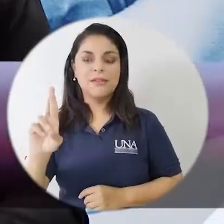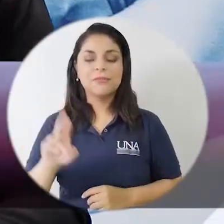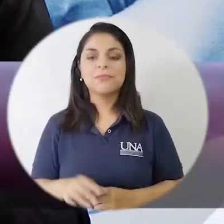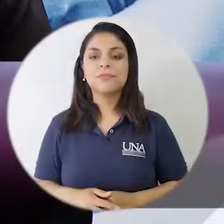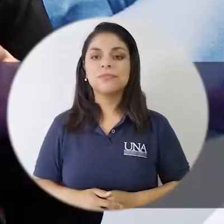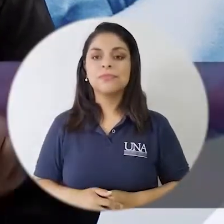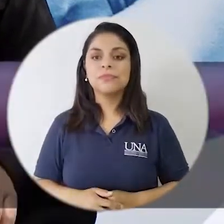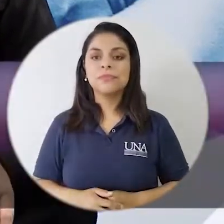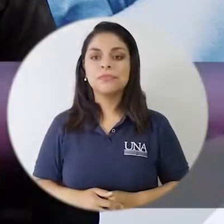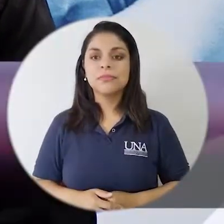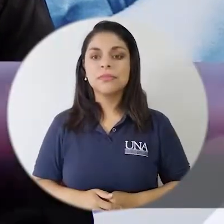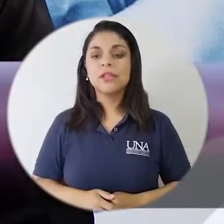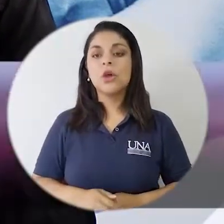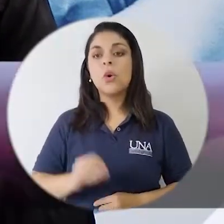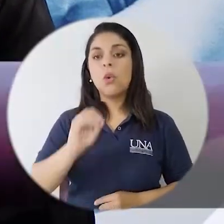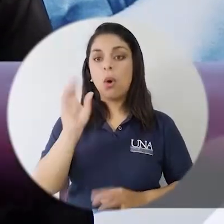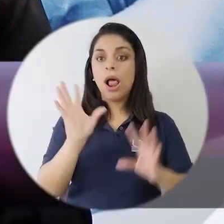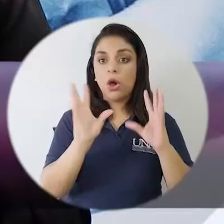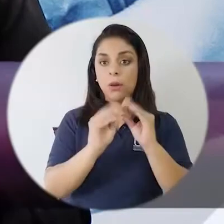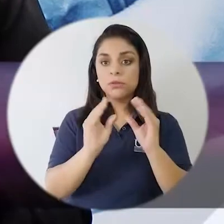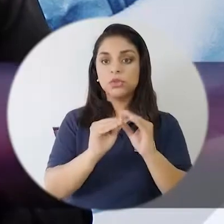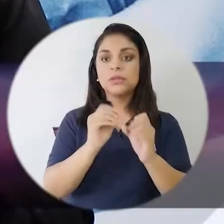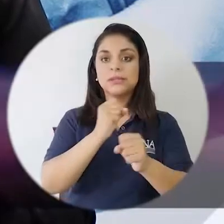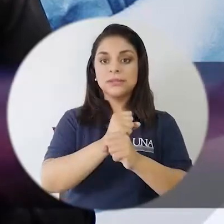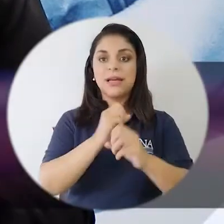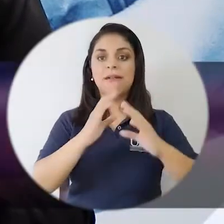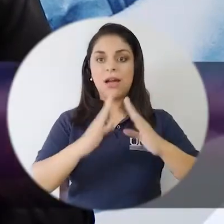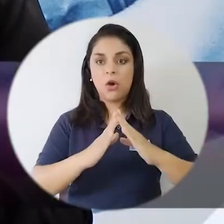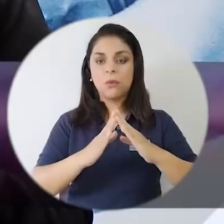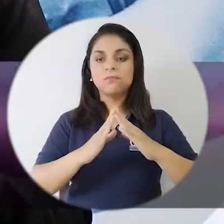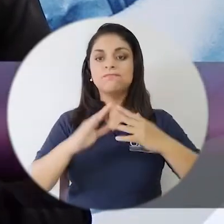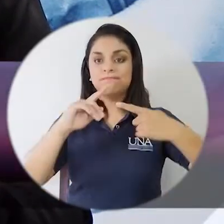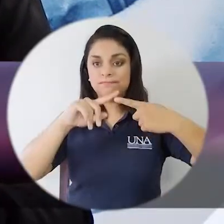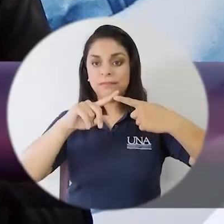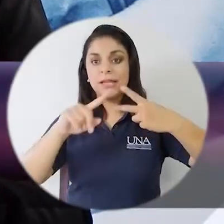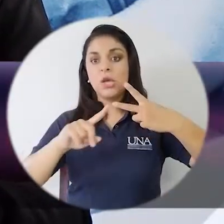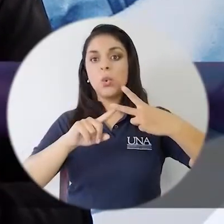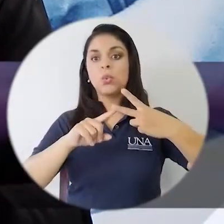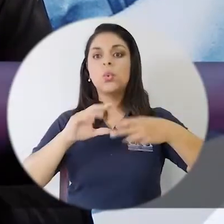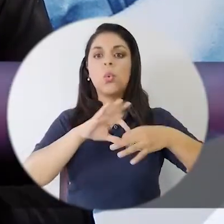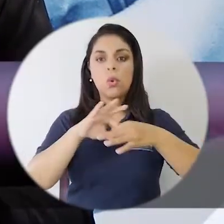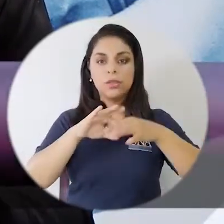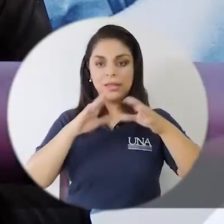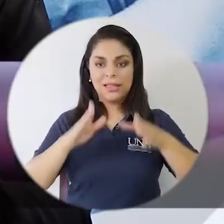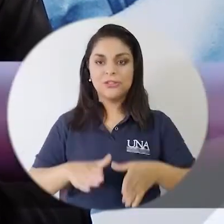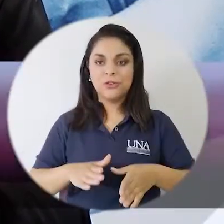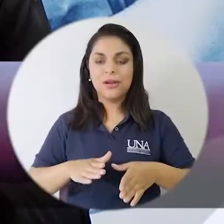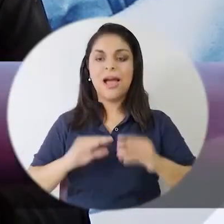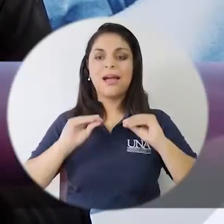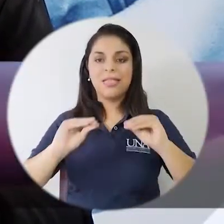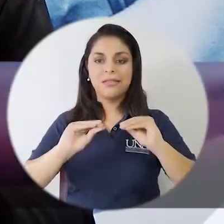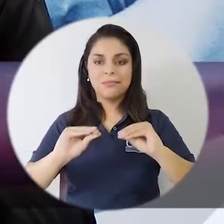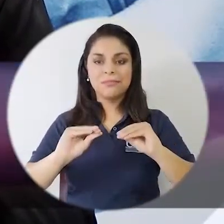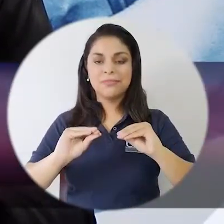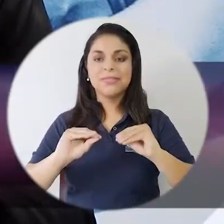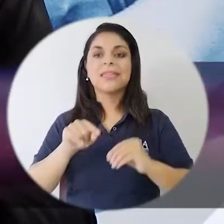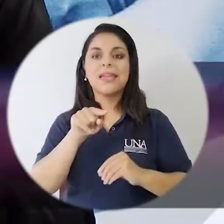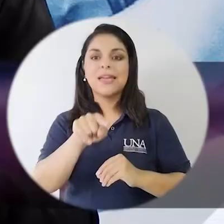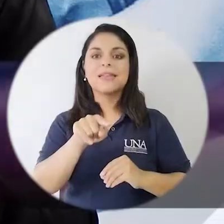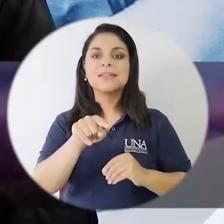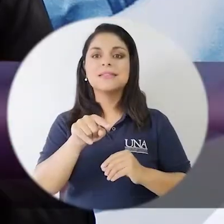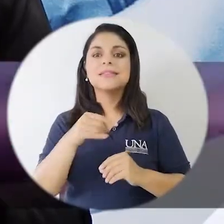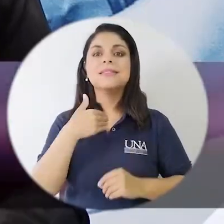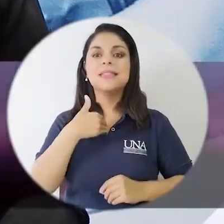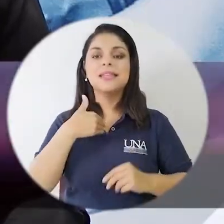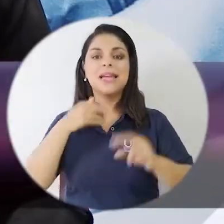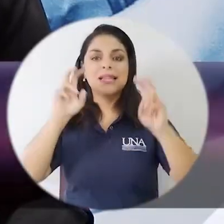innovación.metodológica@una.cr. En el caso del primero es de la comisión, ¿verdad?, de trabajo, y en el segundo es de la coordinación de la comisión académica,